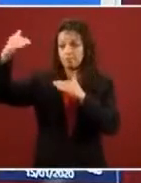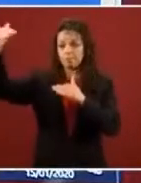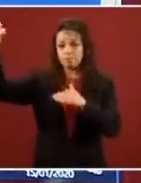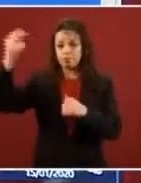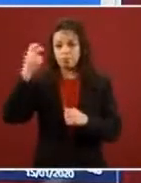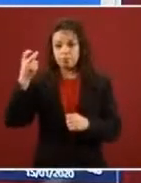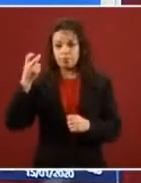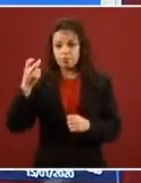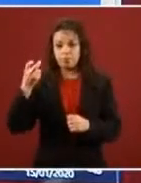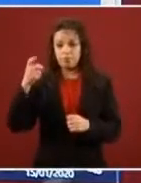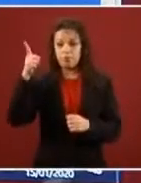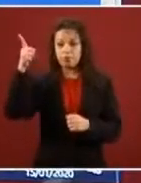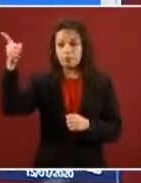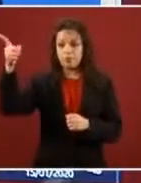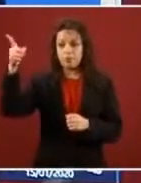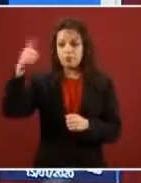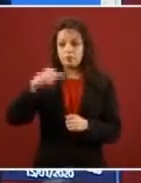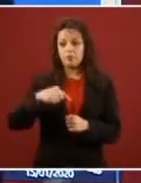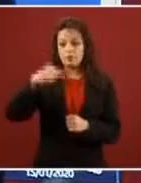es esto.